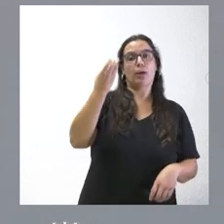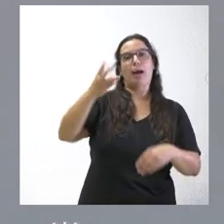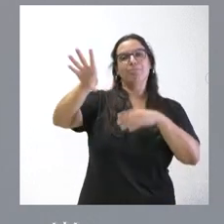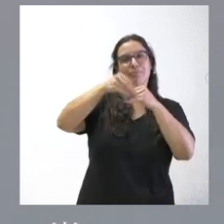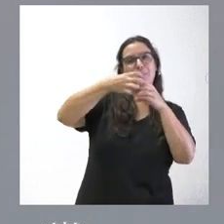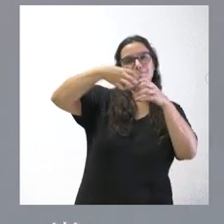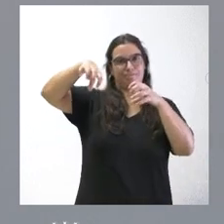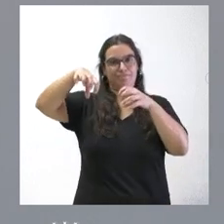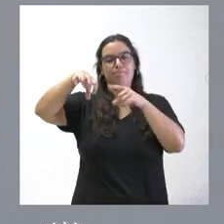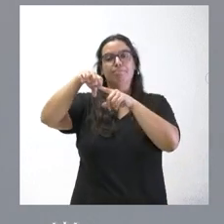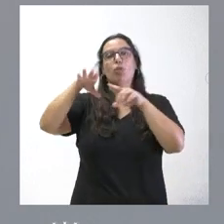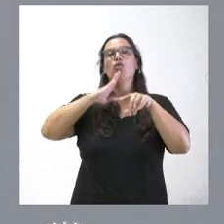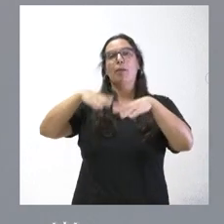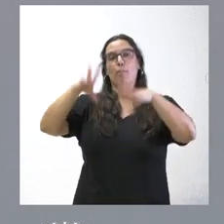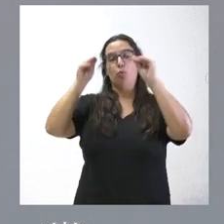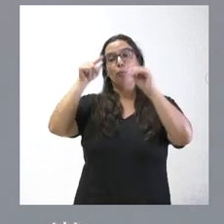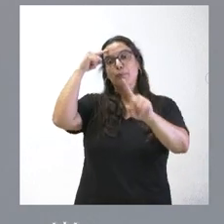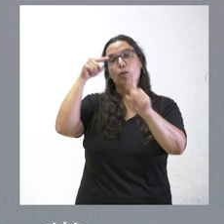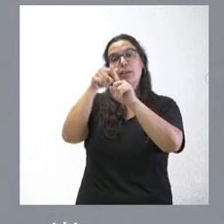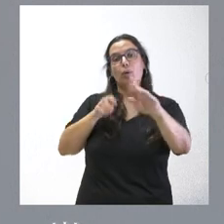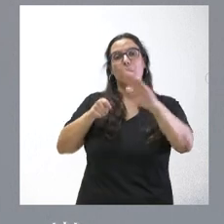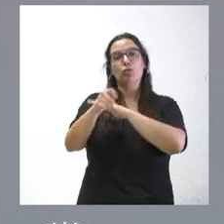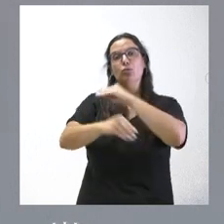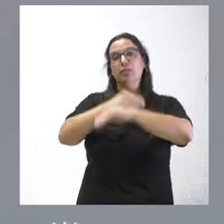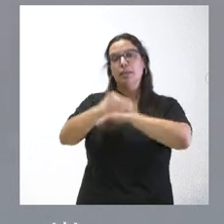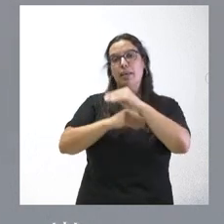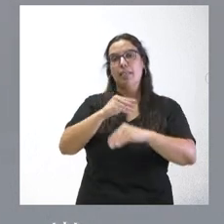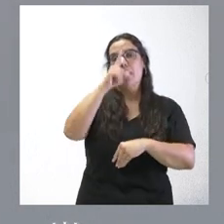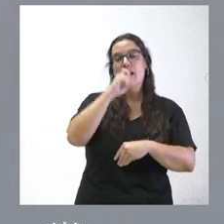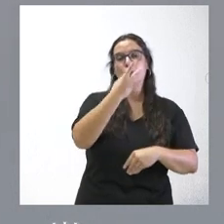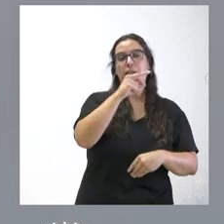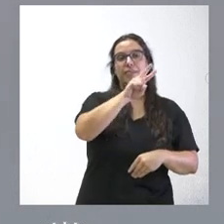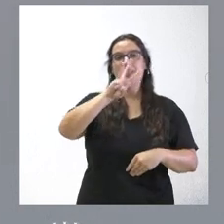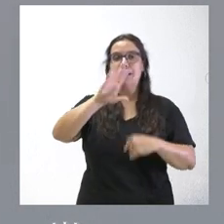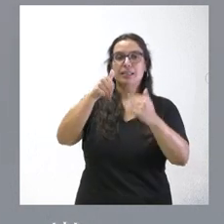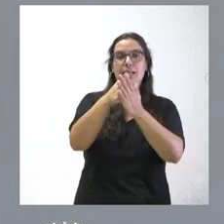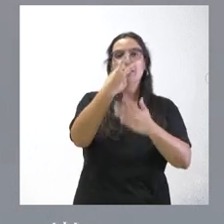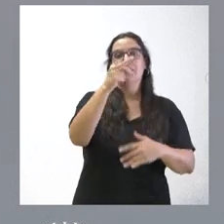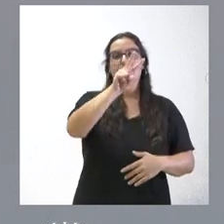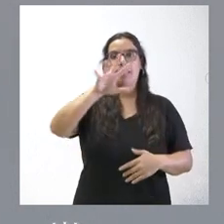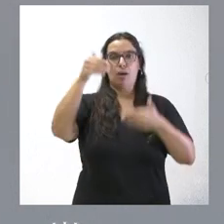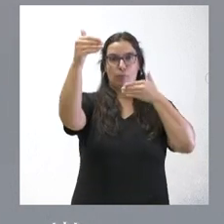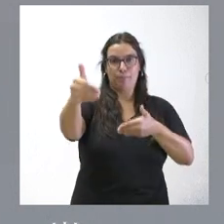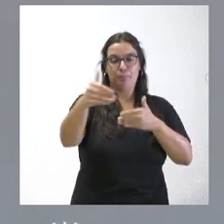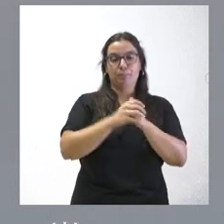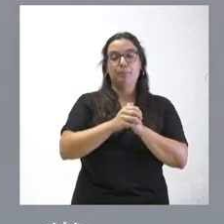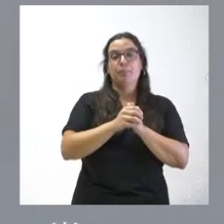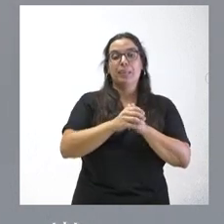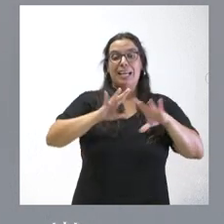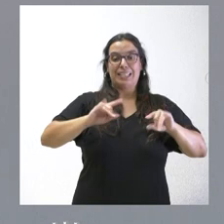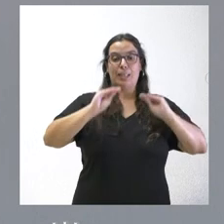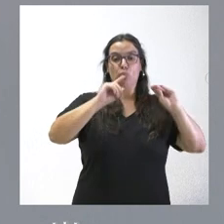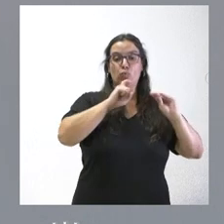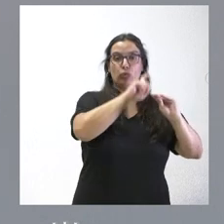está proyectado para que la inversión se realice entre los años 2023 al 2025 la ampliación de la sede